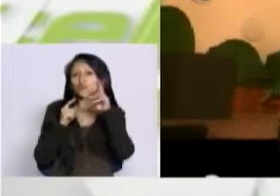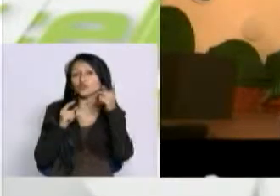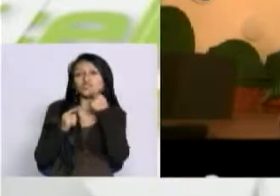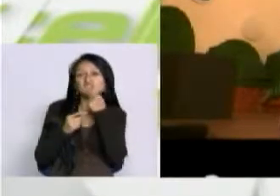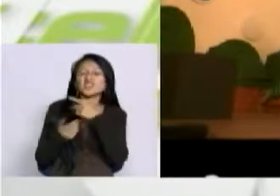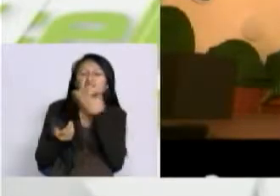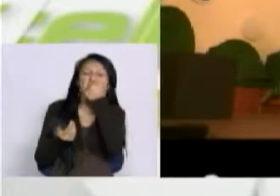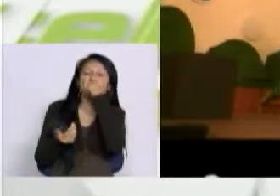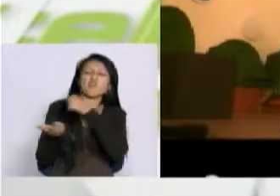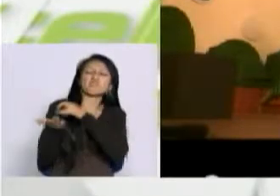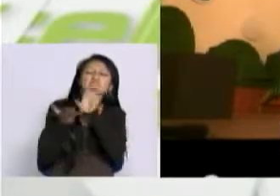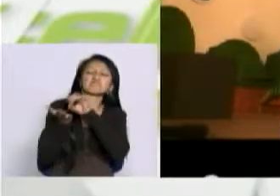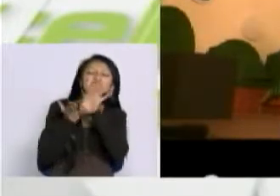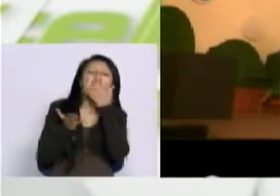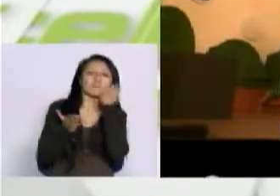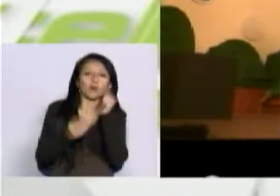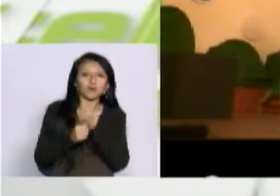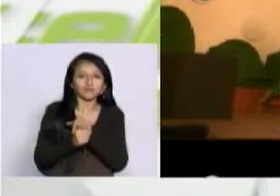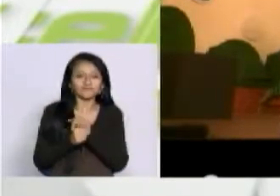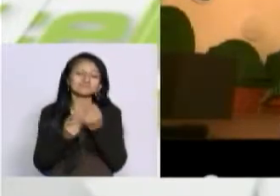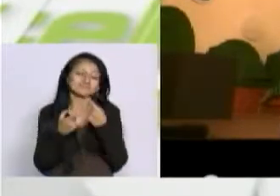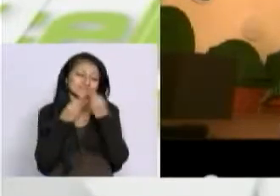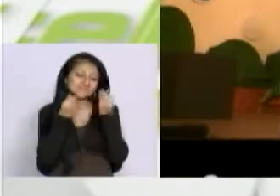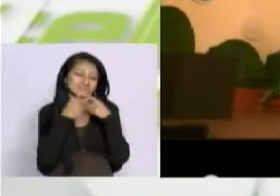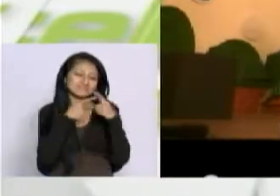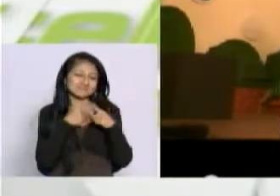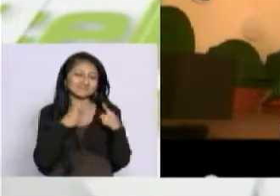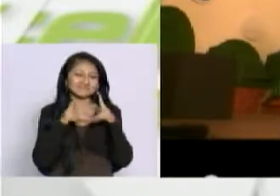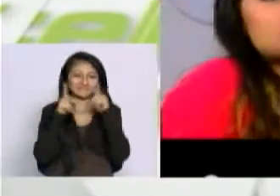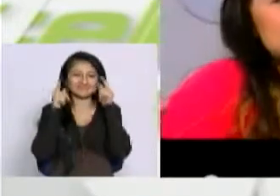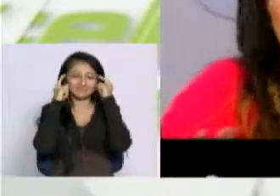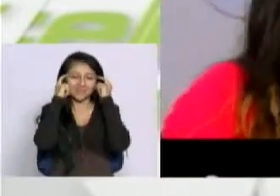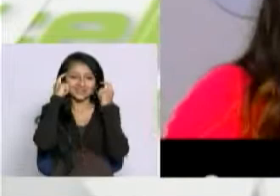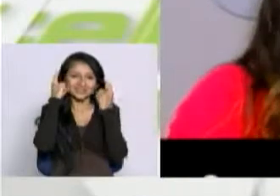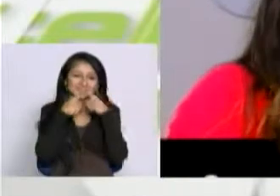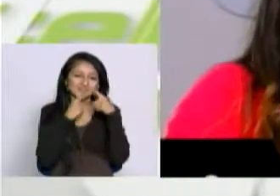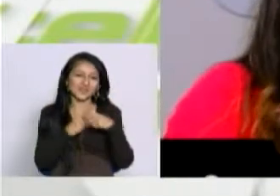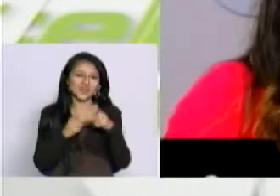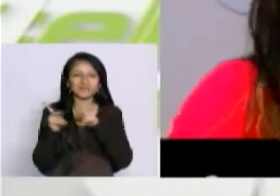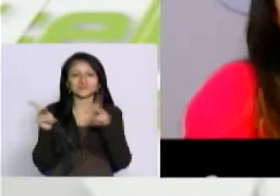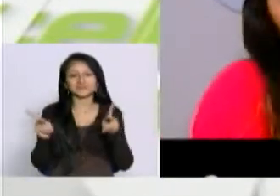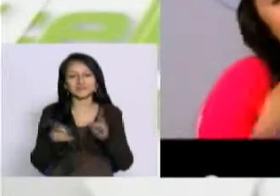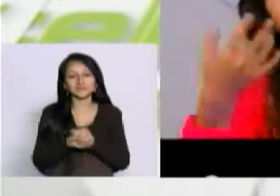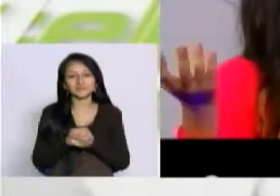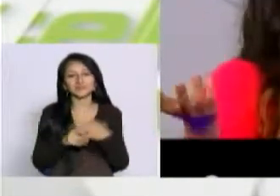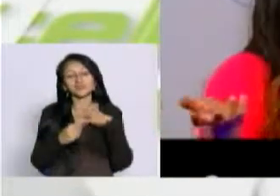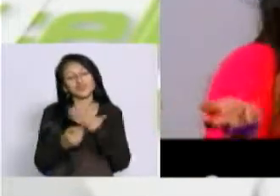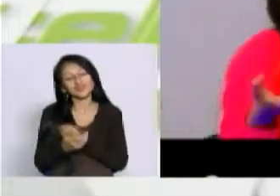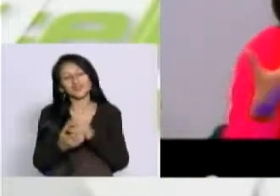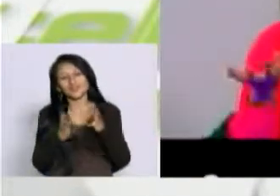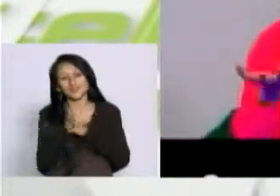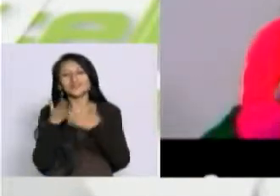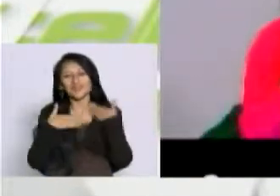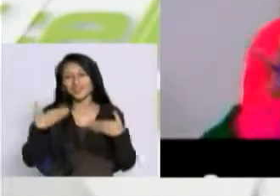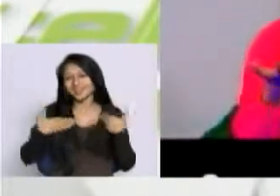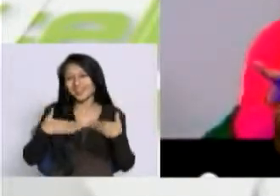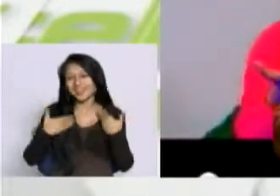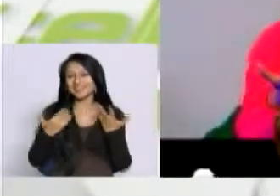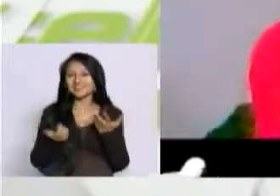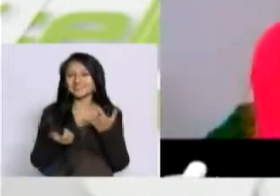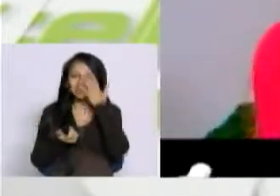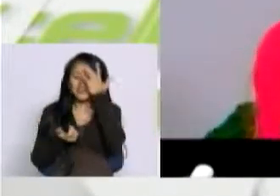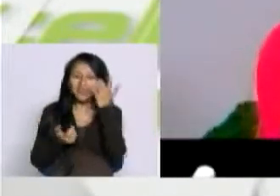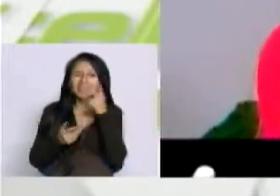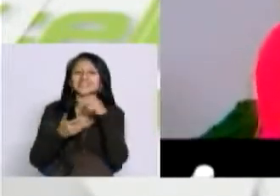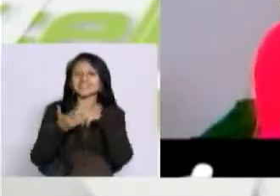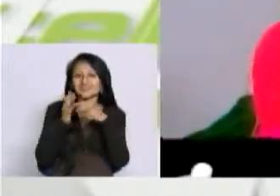recibimos, pero fueron más los positivos los que encontramos ahí en nuestras redes sociales. Entonces eso fue lo que también nos dio como esa